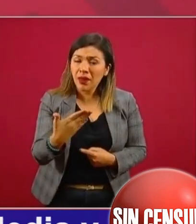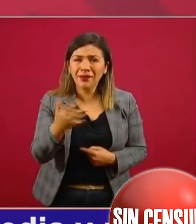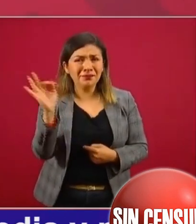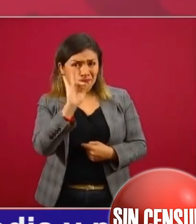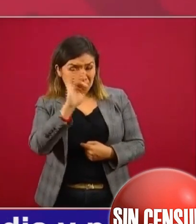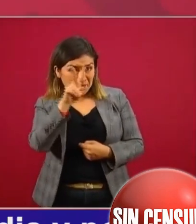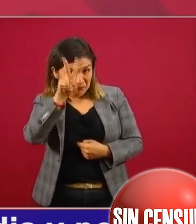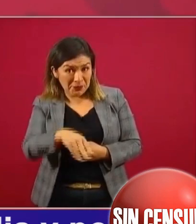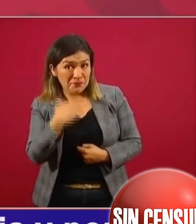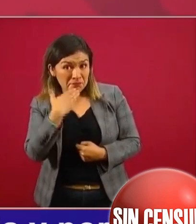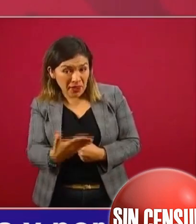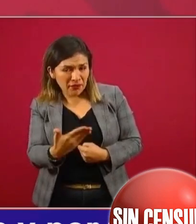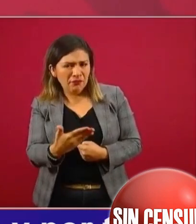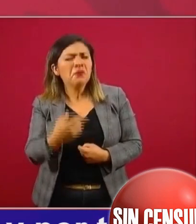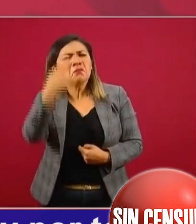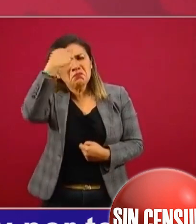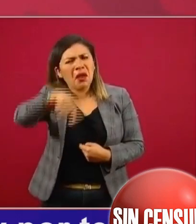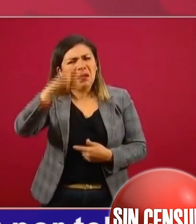Entonces,